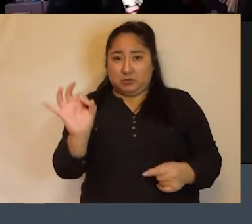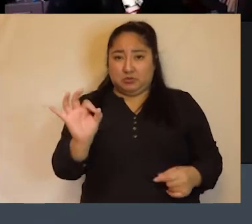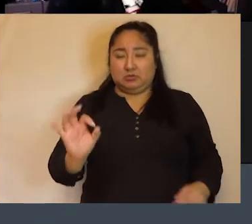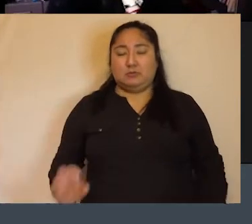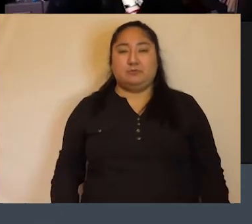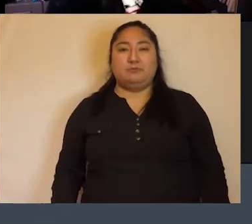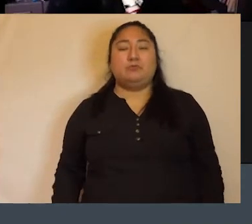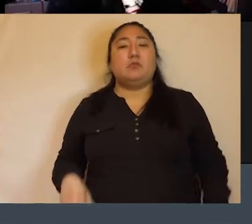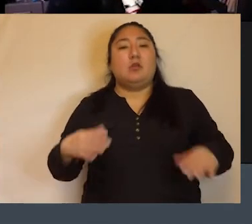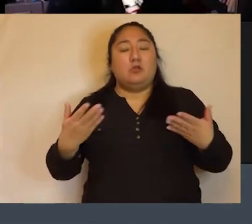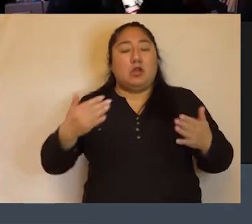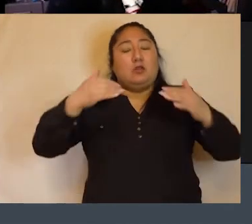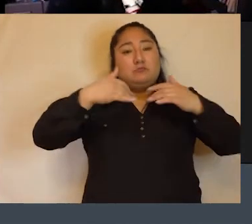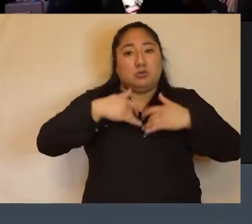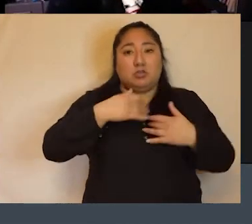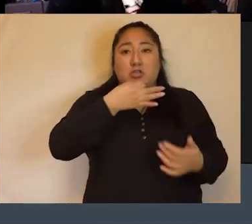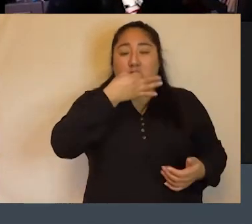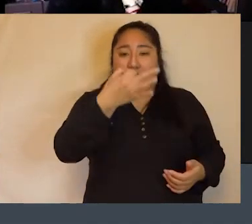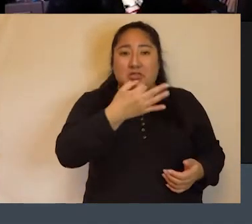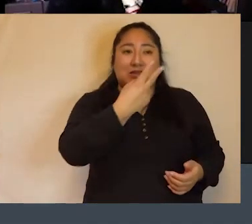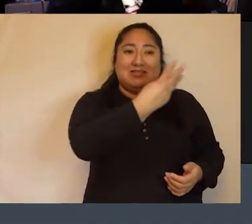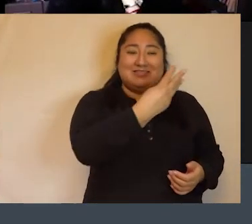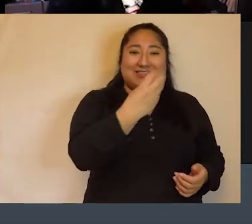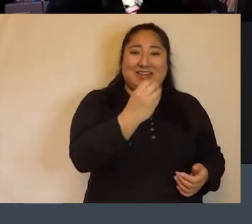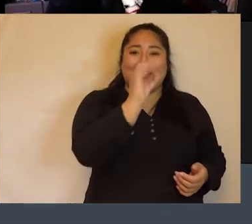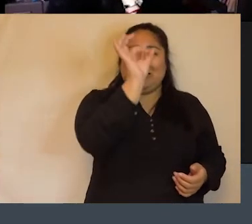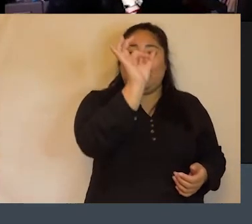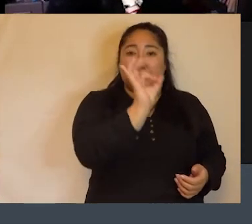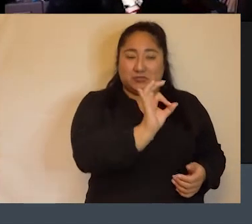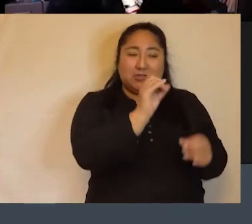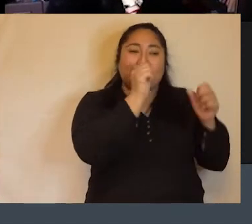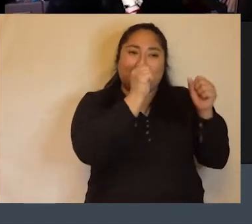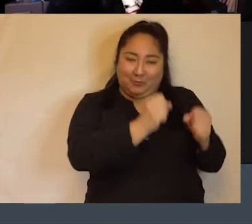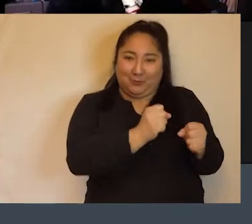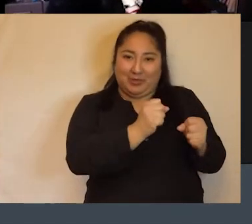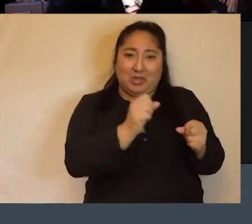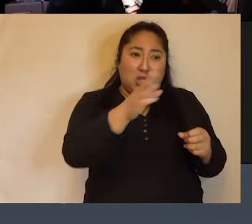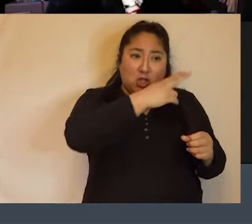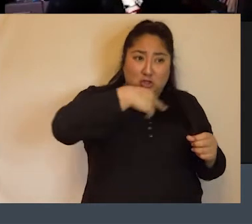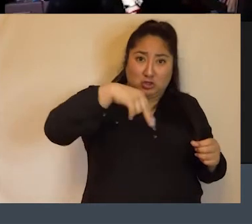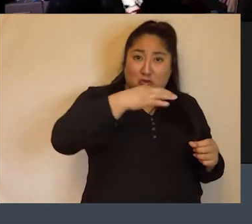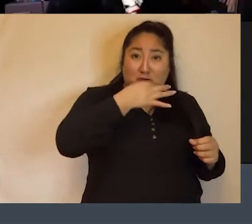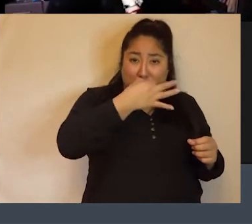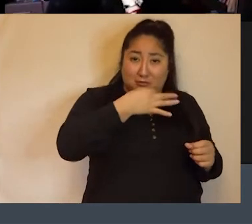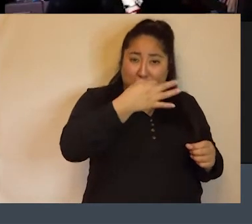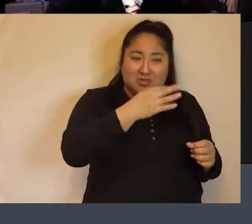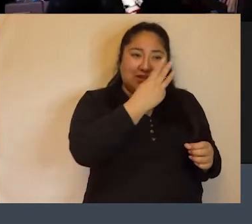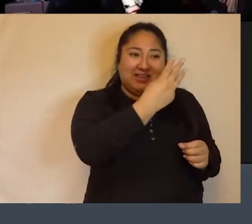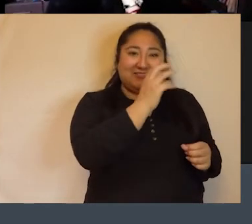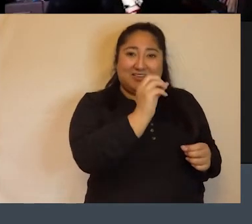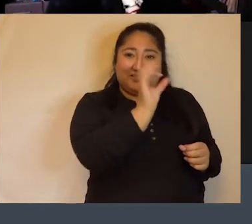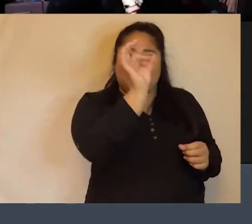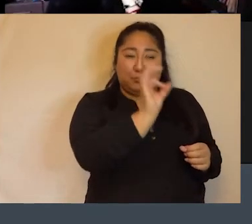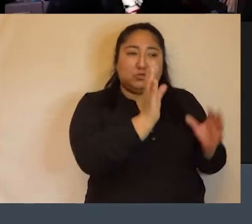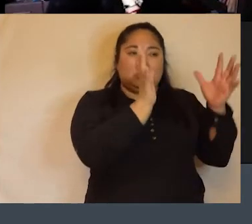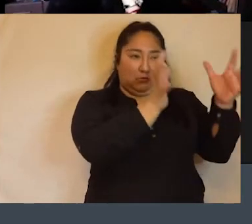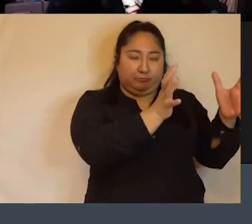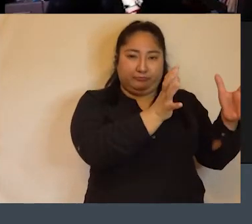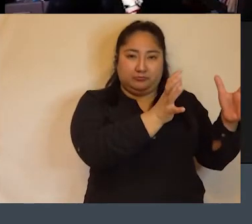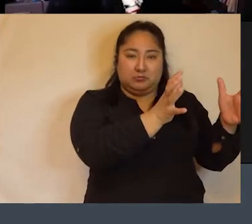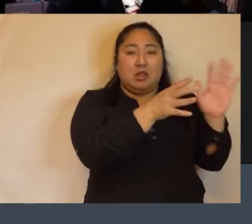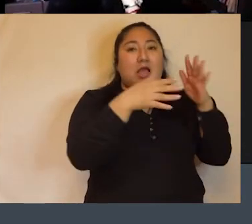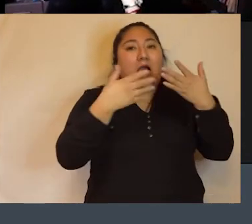70%. Lo que acabo de hablar es para el 30% que sí tiene opciones, ¿ya? El